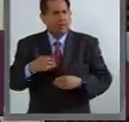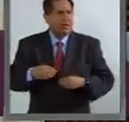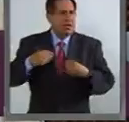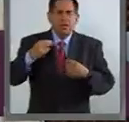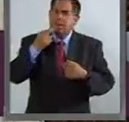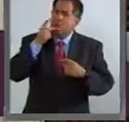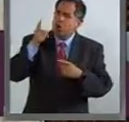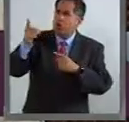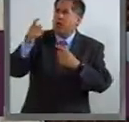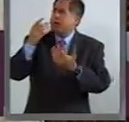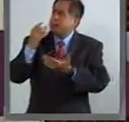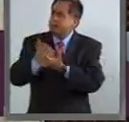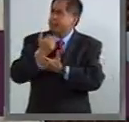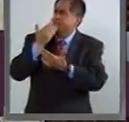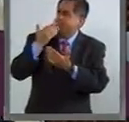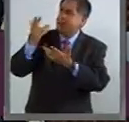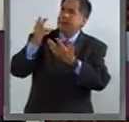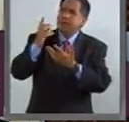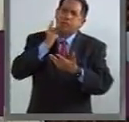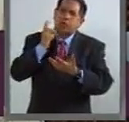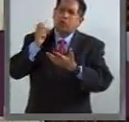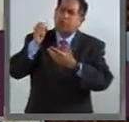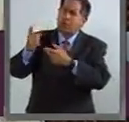nuestros legisladores, lo han hecho muy bien.